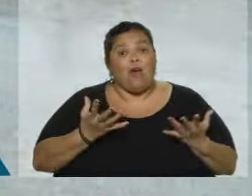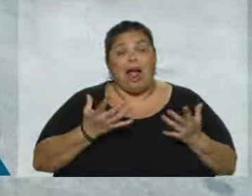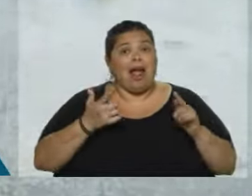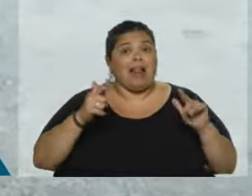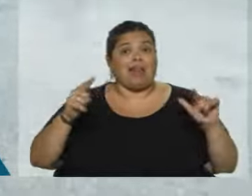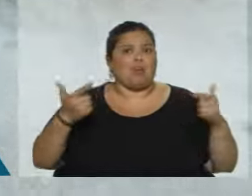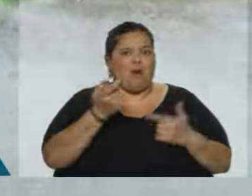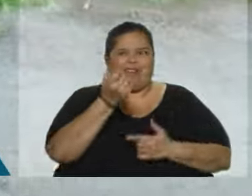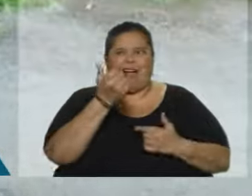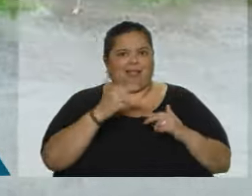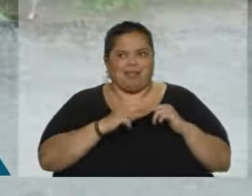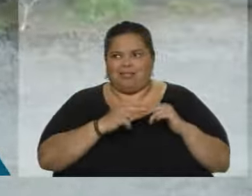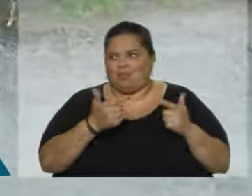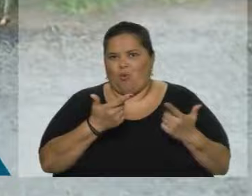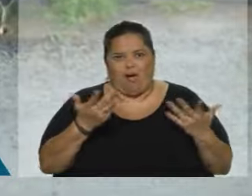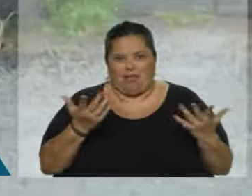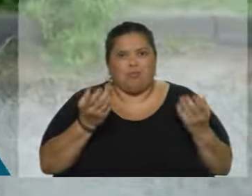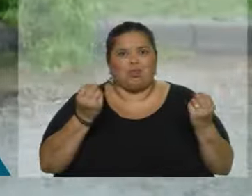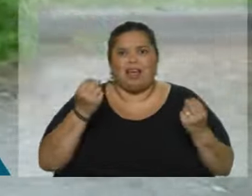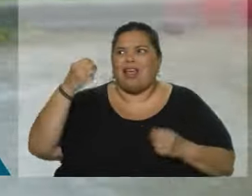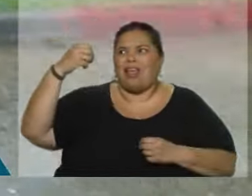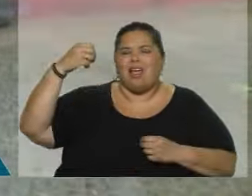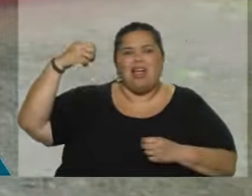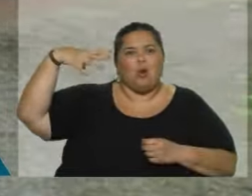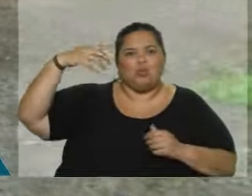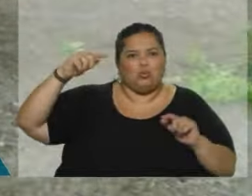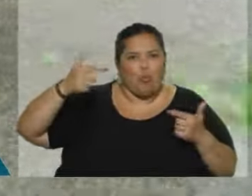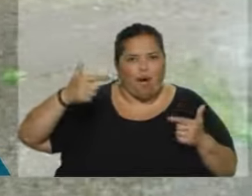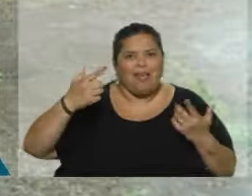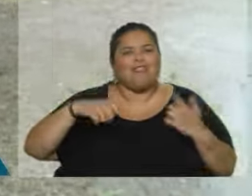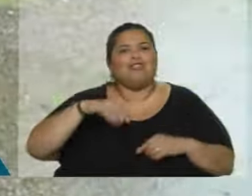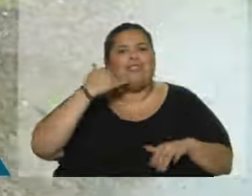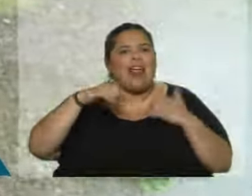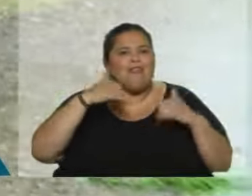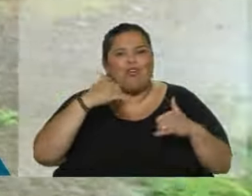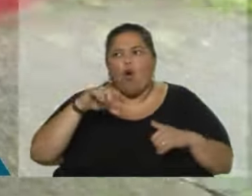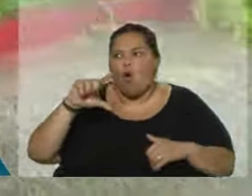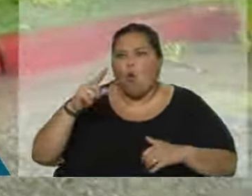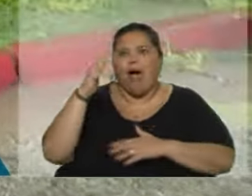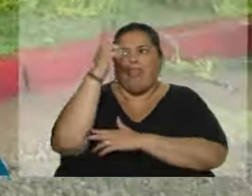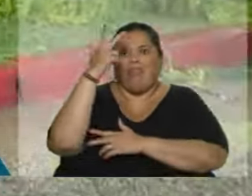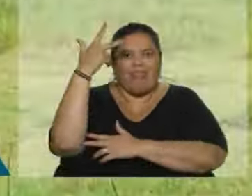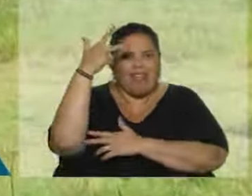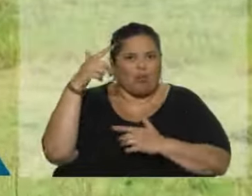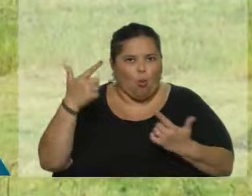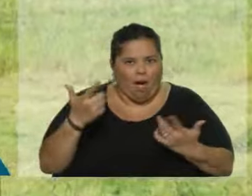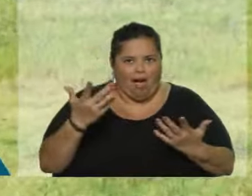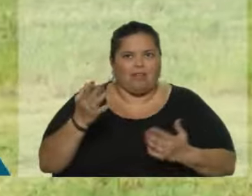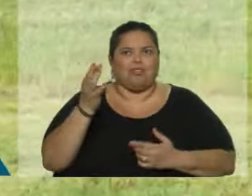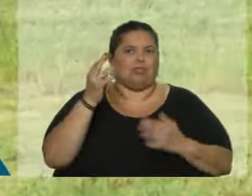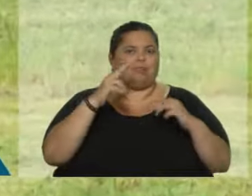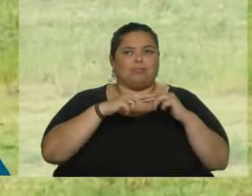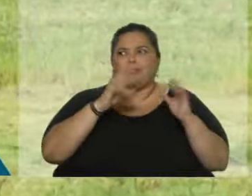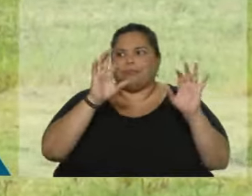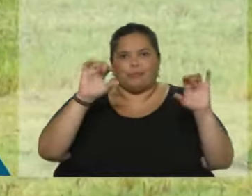prácticamente, fruto de que, como no hay luz, las bases telefónicas no funcionan y eso afecta a la conectividad. La principal